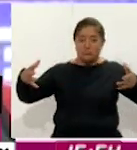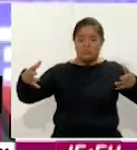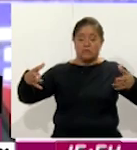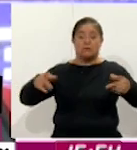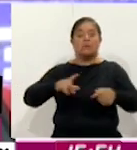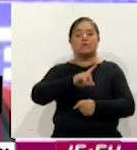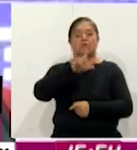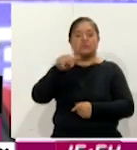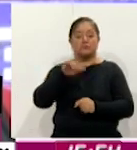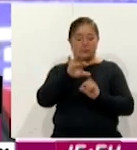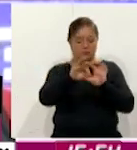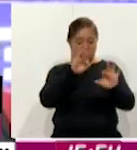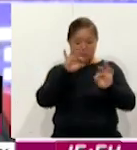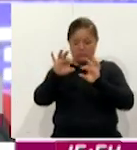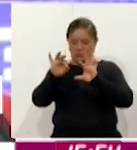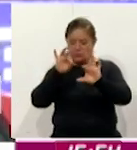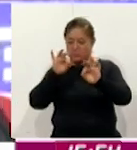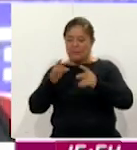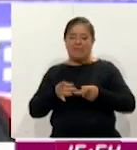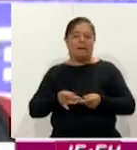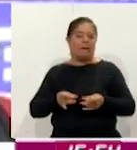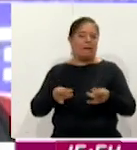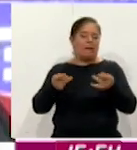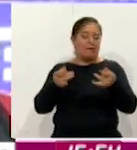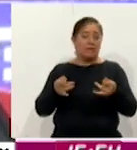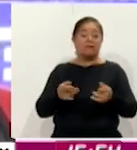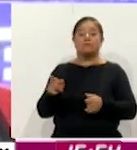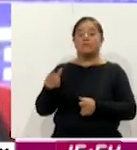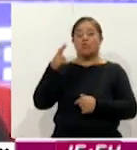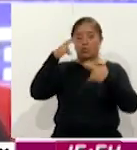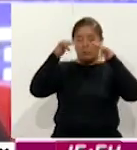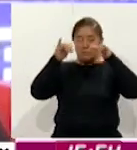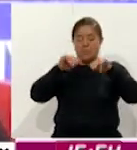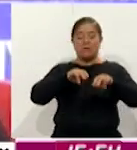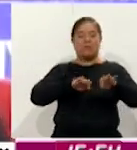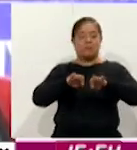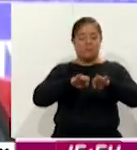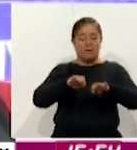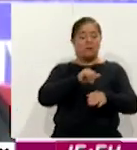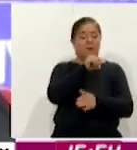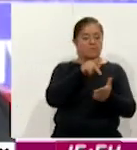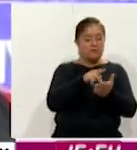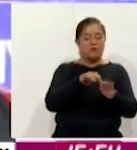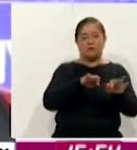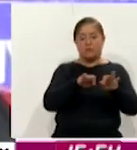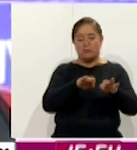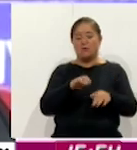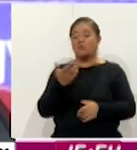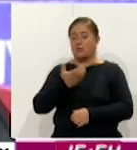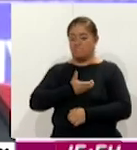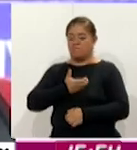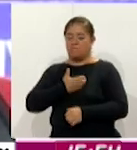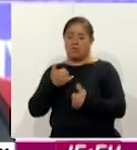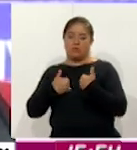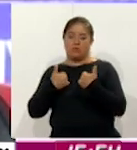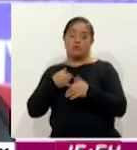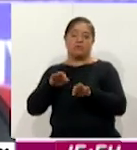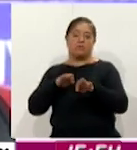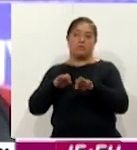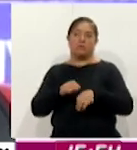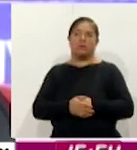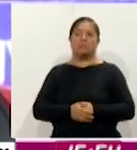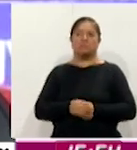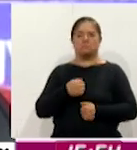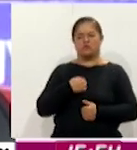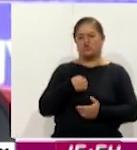la calidad, ¿no? Entonces, ahí vamos poco a poco, Huamantla está trabajando, Apizaco está trabajando en la cancha, el Parque de la Juventud está trabajando, digo, yo creo